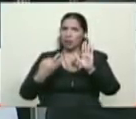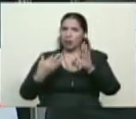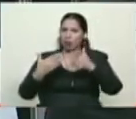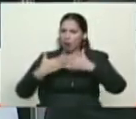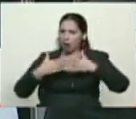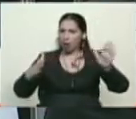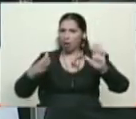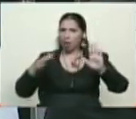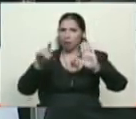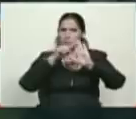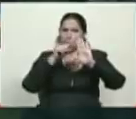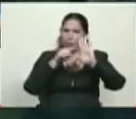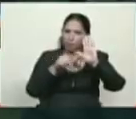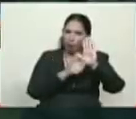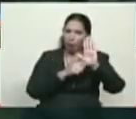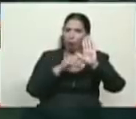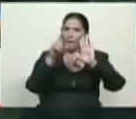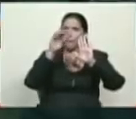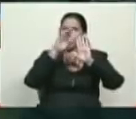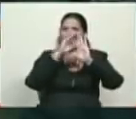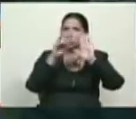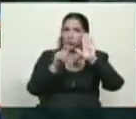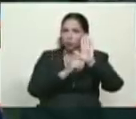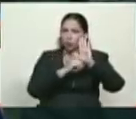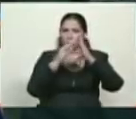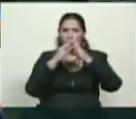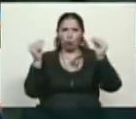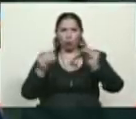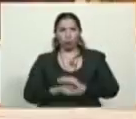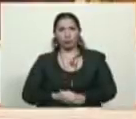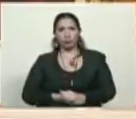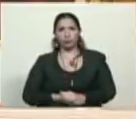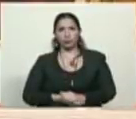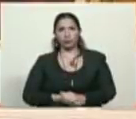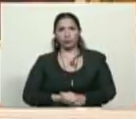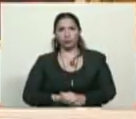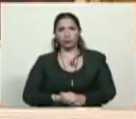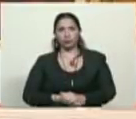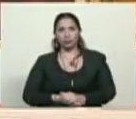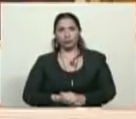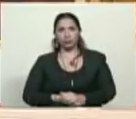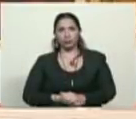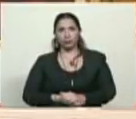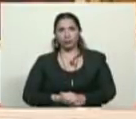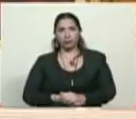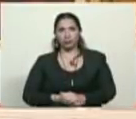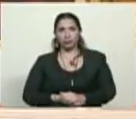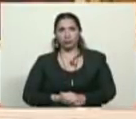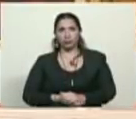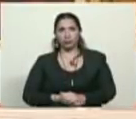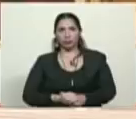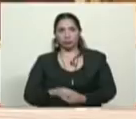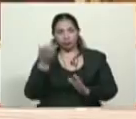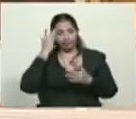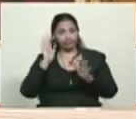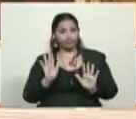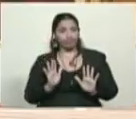garantes del cumplimiento de la Constitución en todas las circunstancias. En todas las circunstancias. Así que